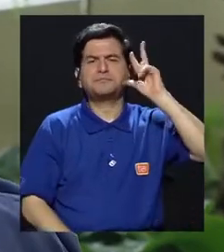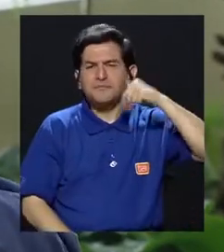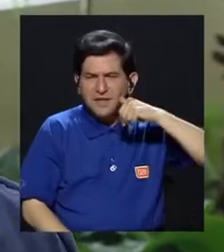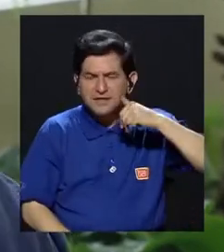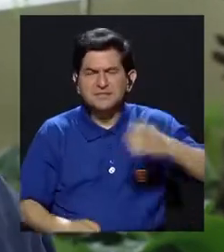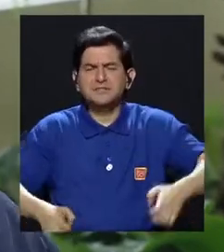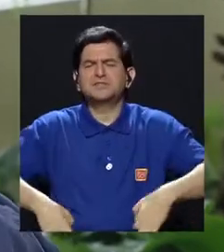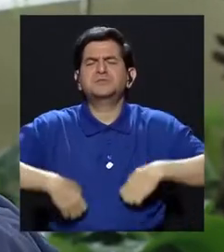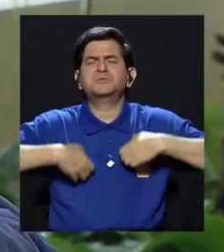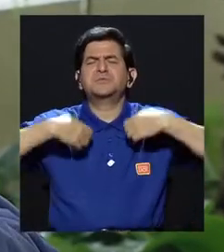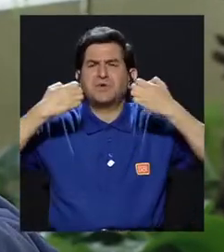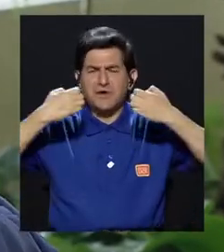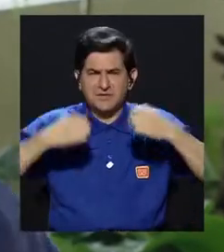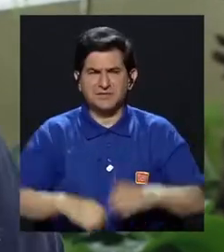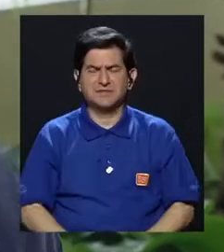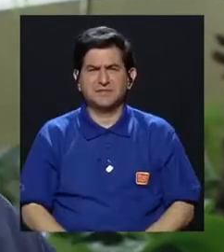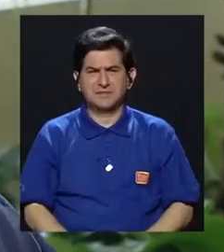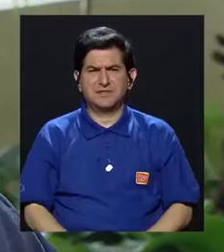machismo existe,